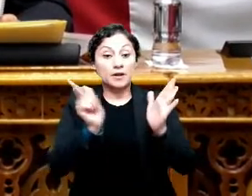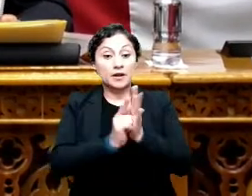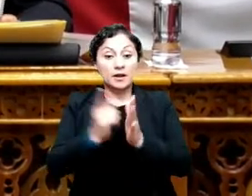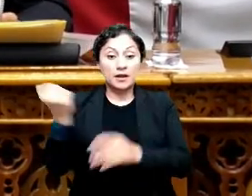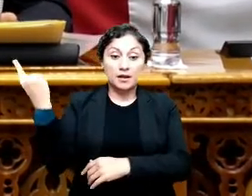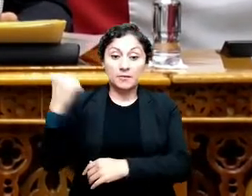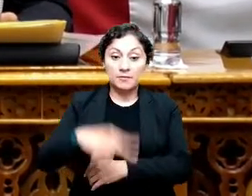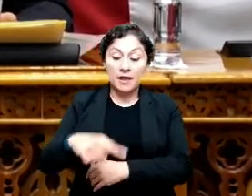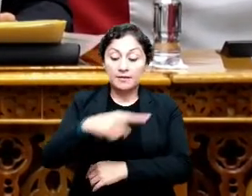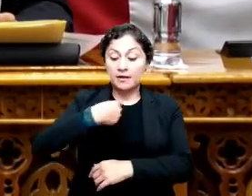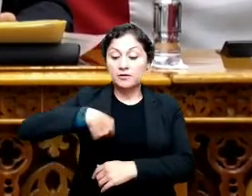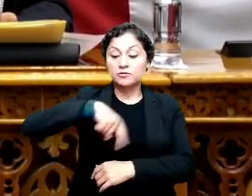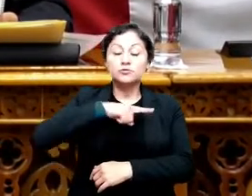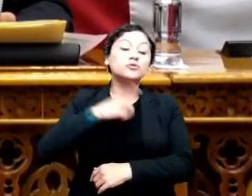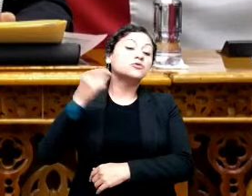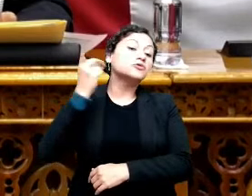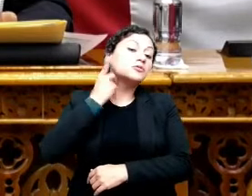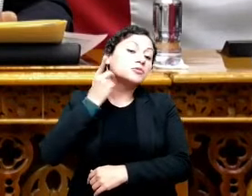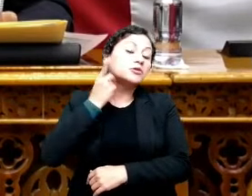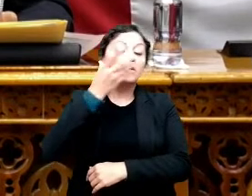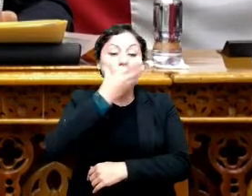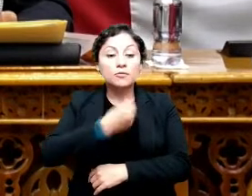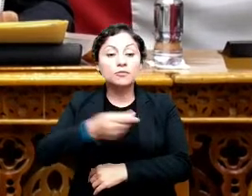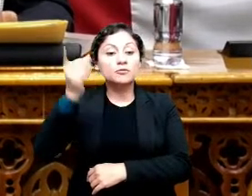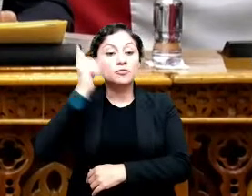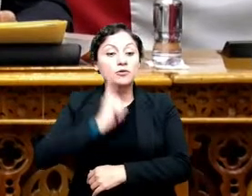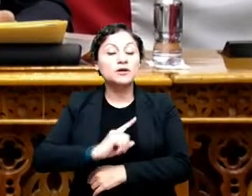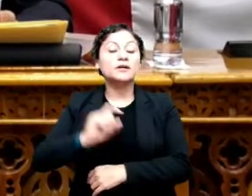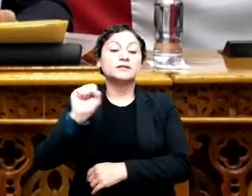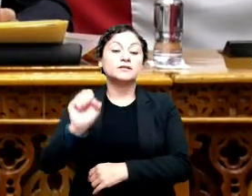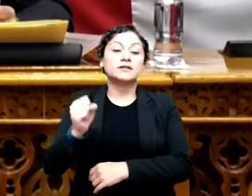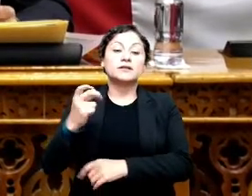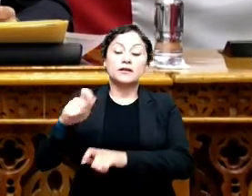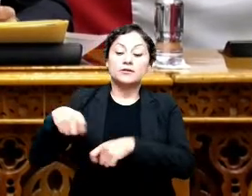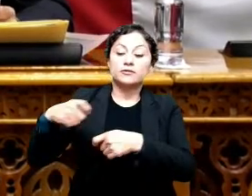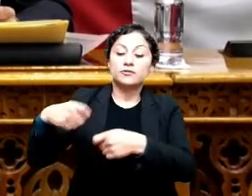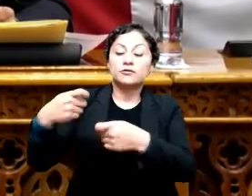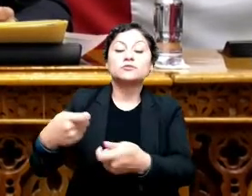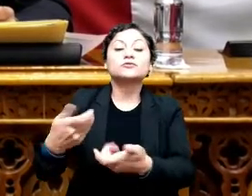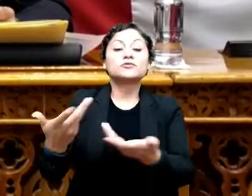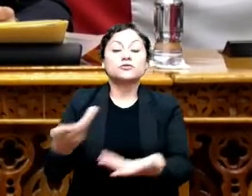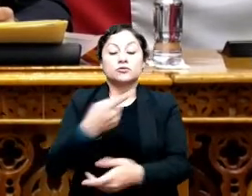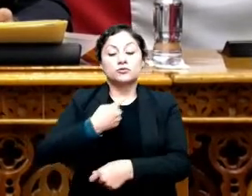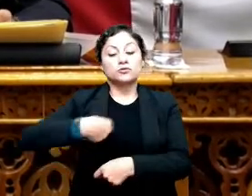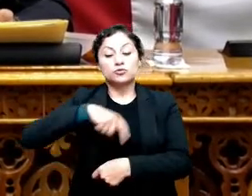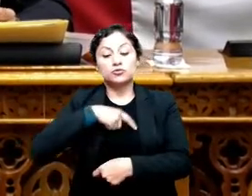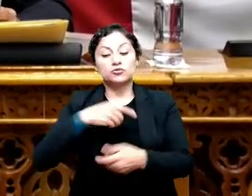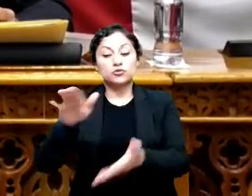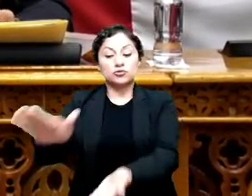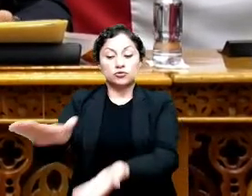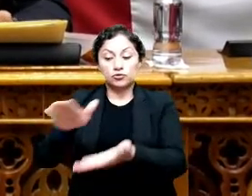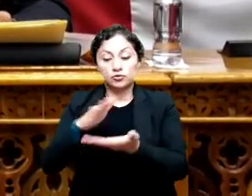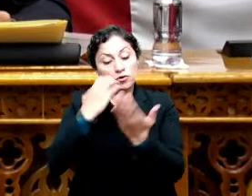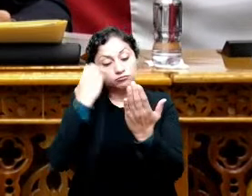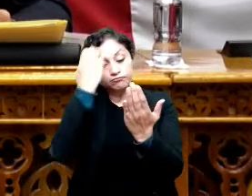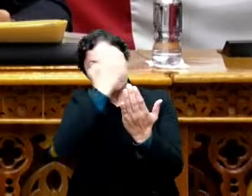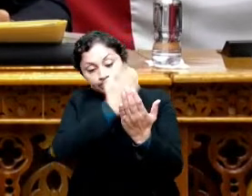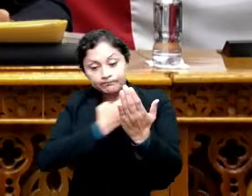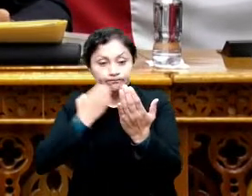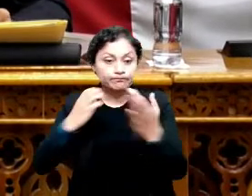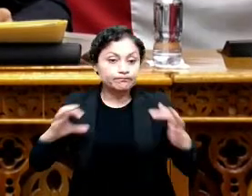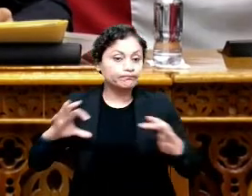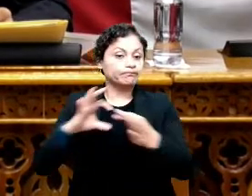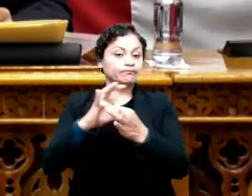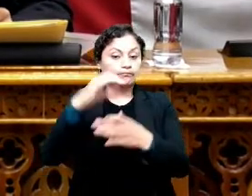y los diputados de la 61ª legislatura llevamos a cabo estos trabajos de análisis en un ejercicio democrático de rendición